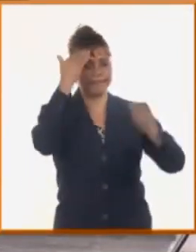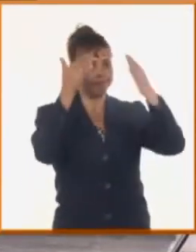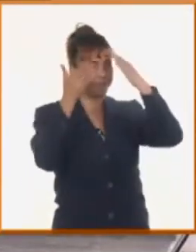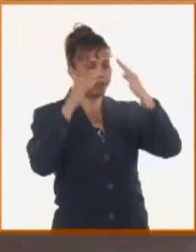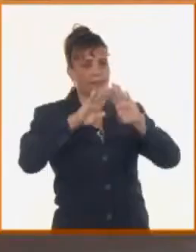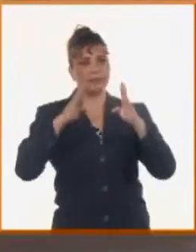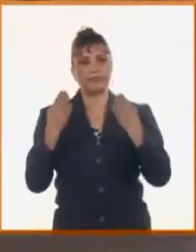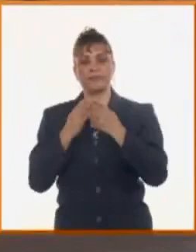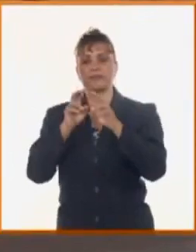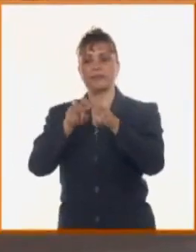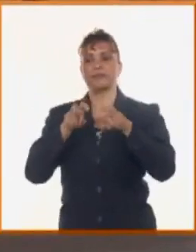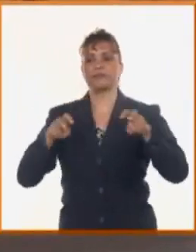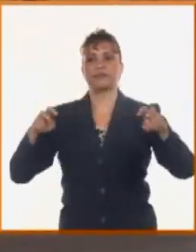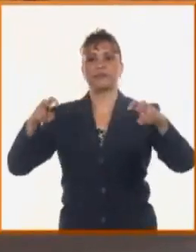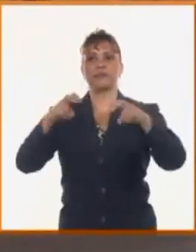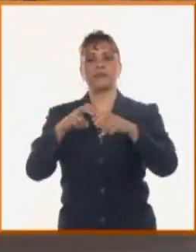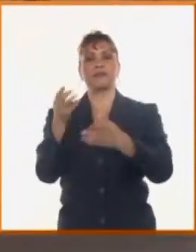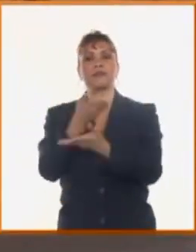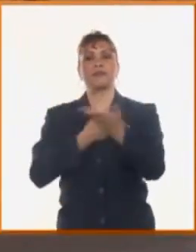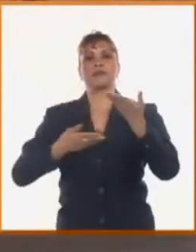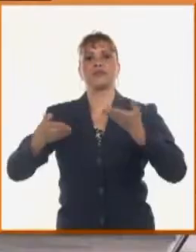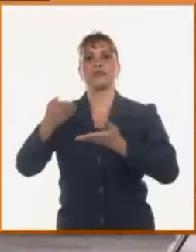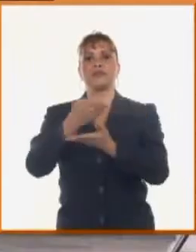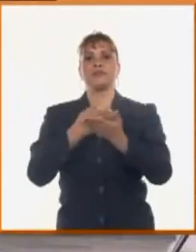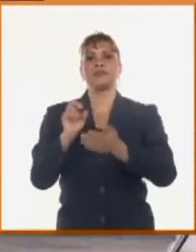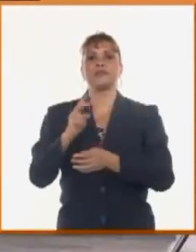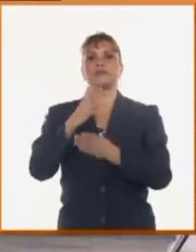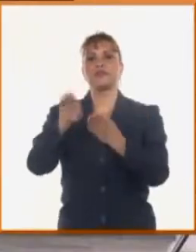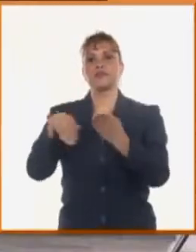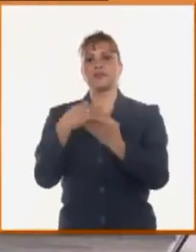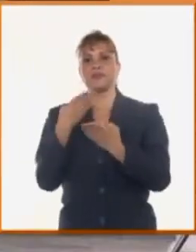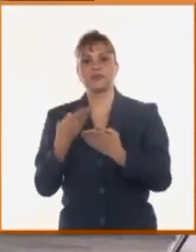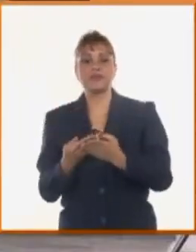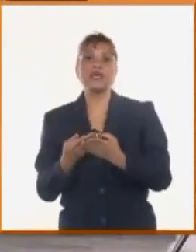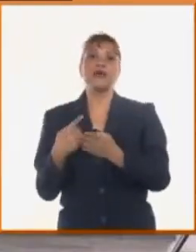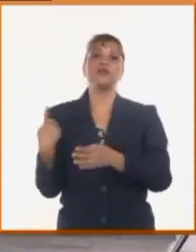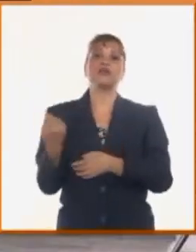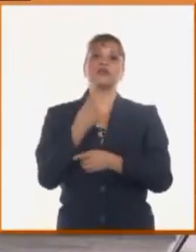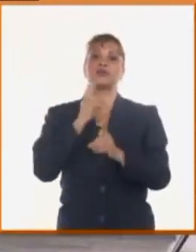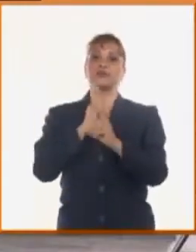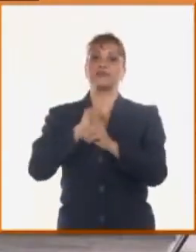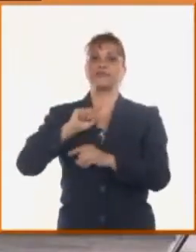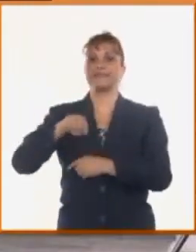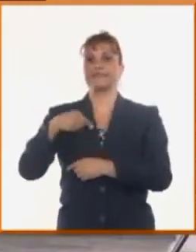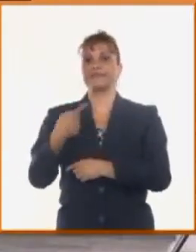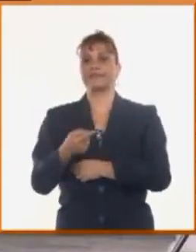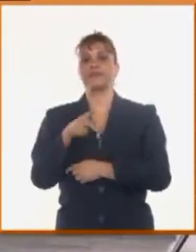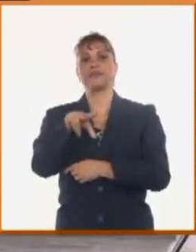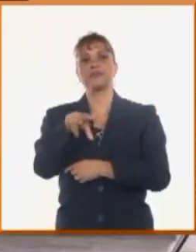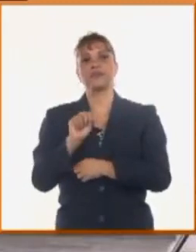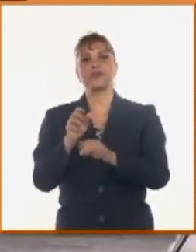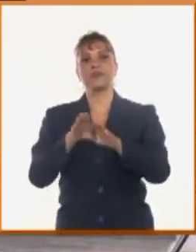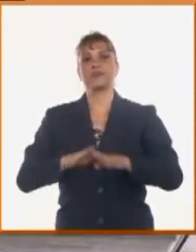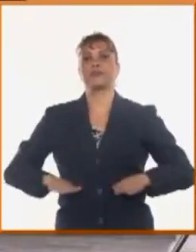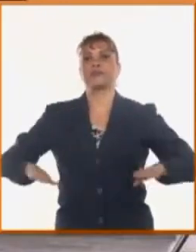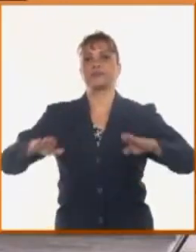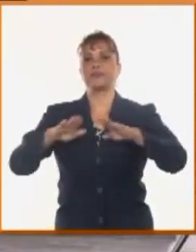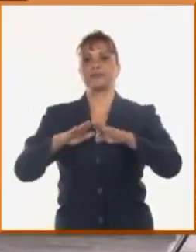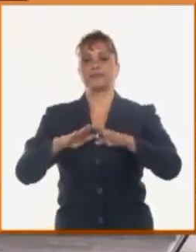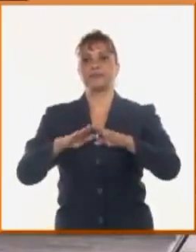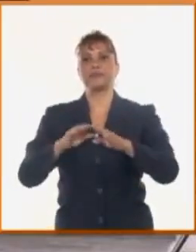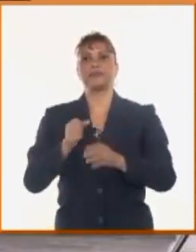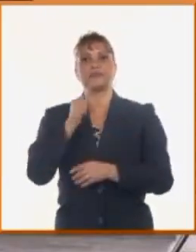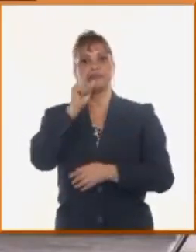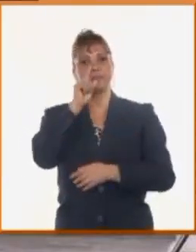ustedes haber podido compartir estas dos jornadas. Y bueno, nosotros nos vemos mañana en una nueva mesa redonda. Me despido con